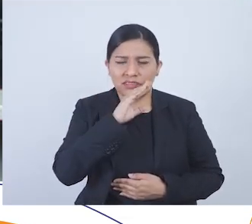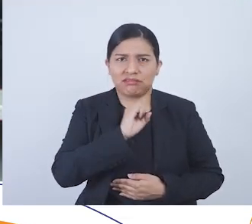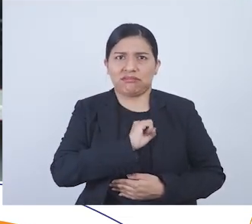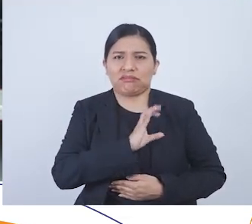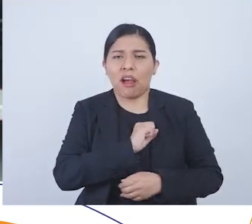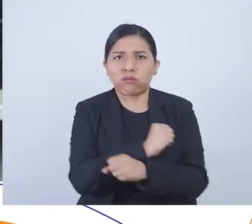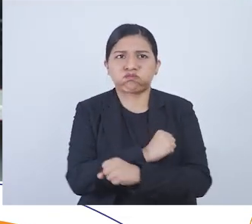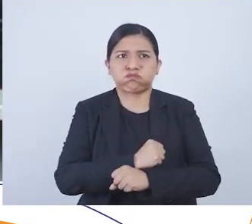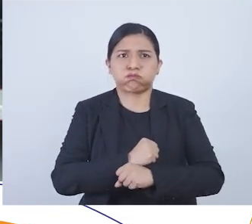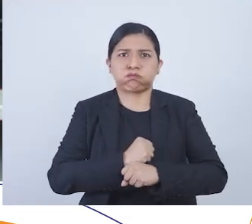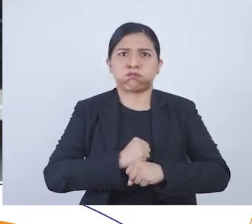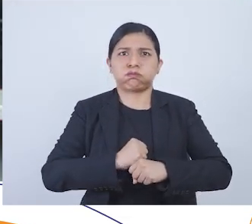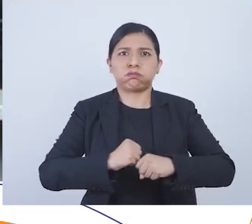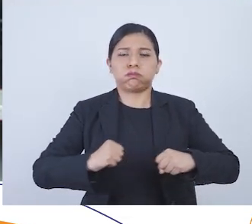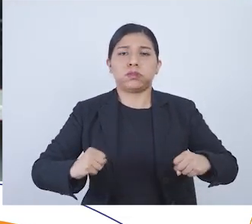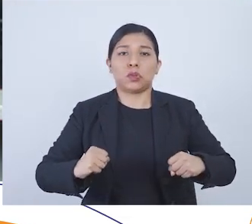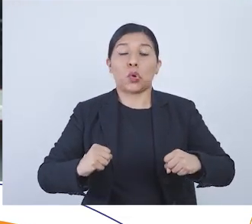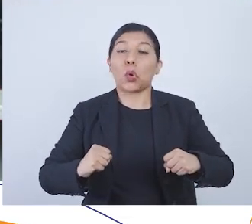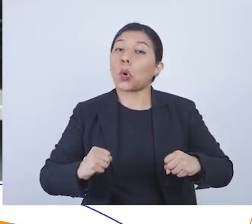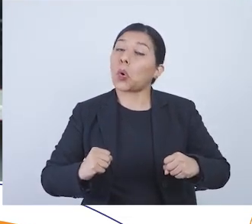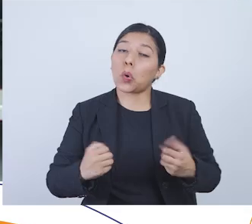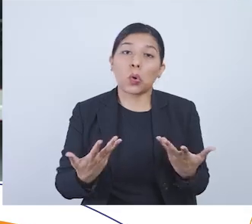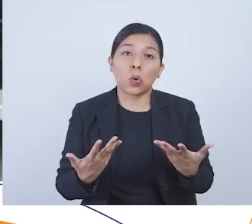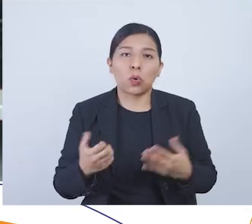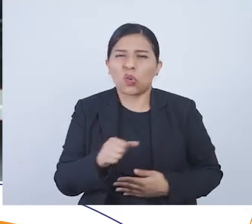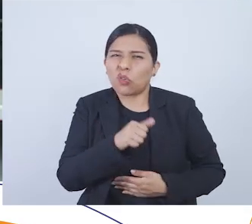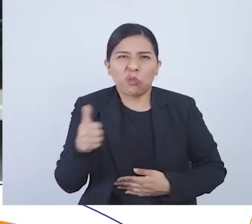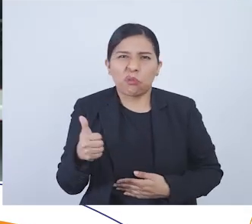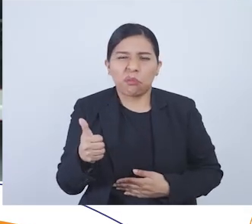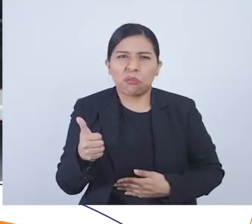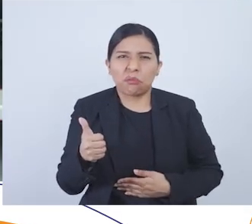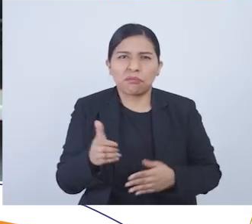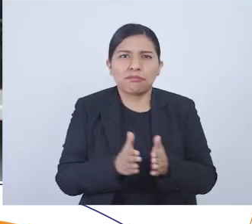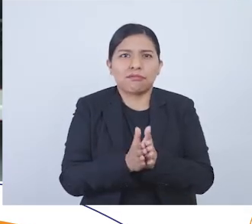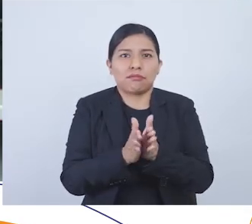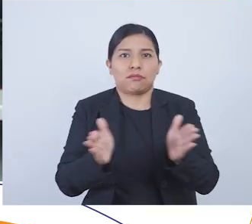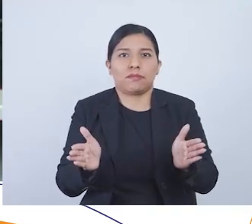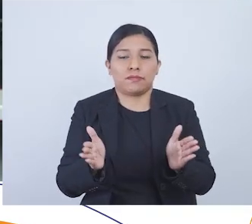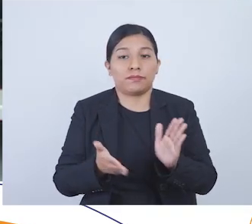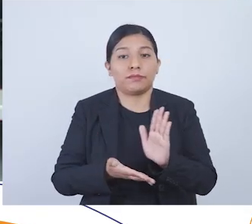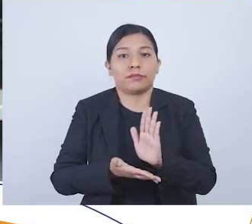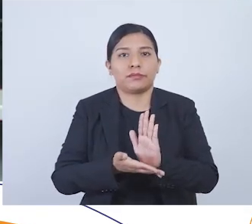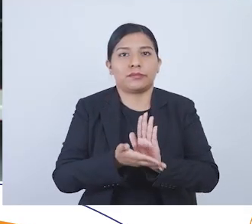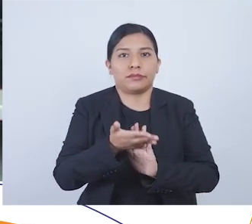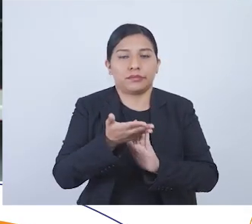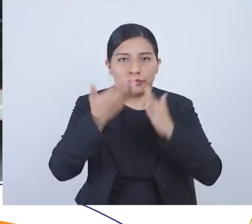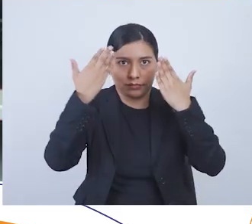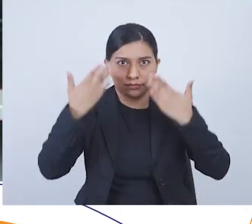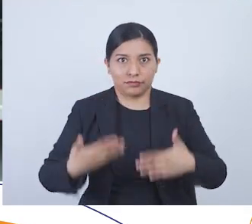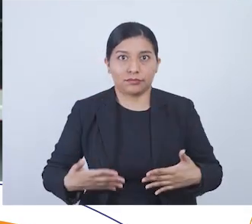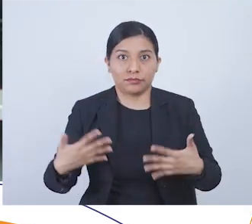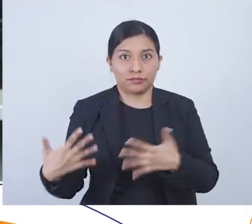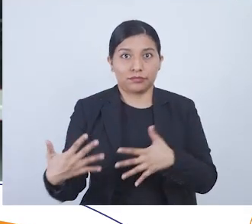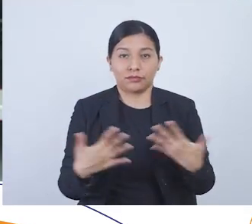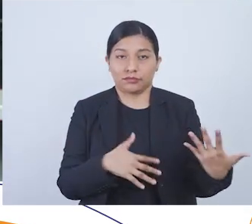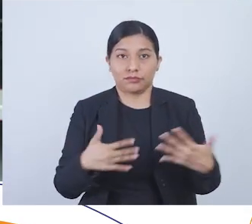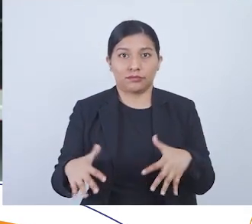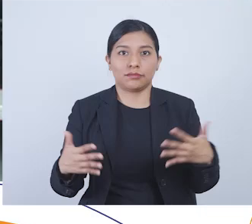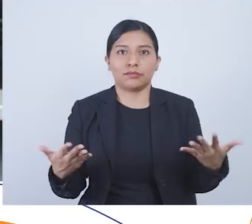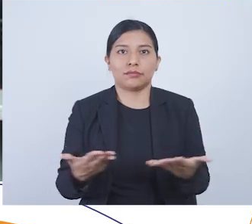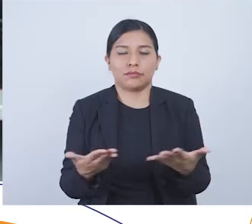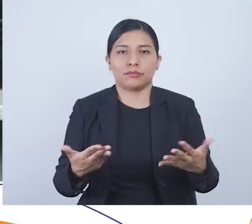del corazón, obesidad, sobrepeso, otras generalidades que se desarrollan en la actividad física cuando lo hacemos de una